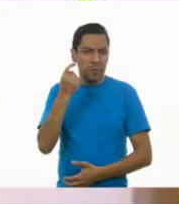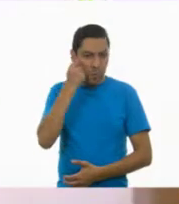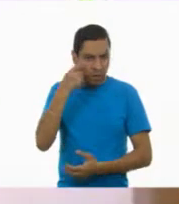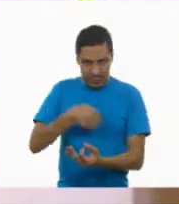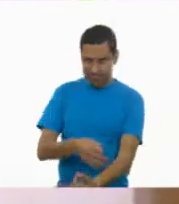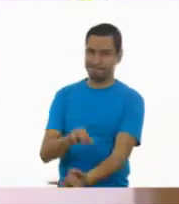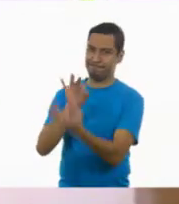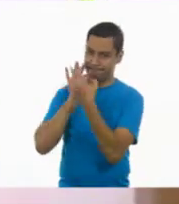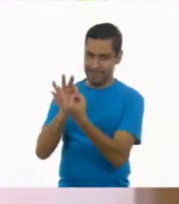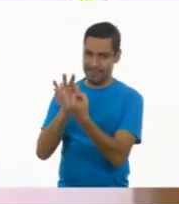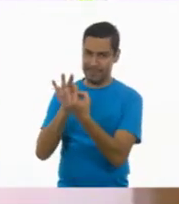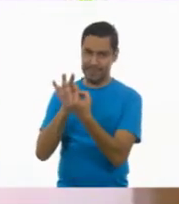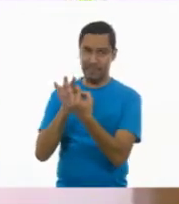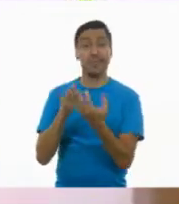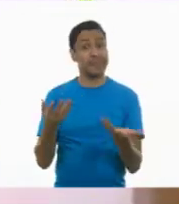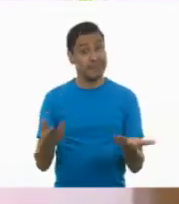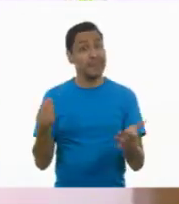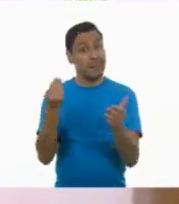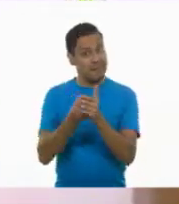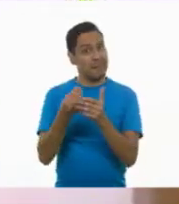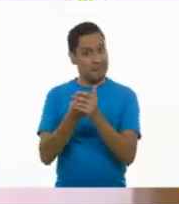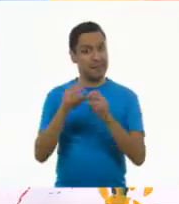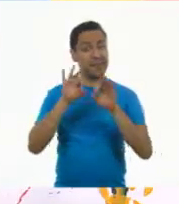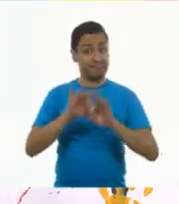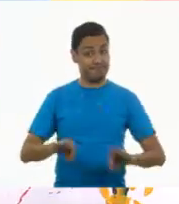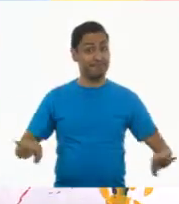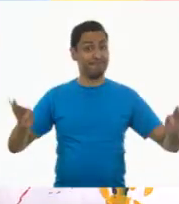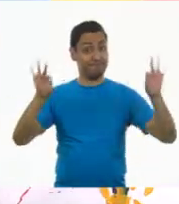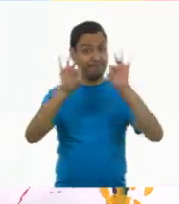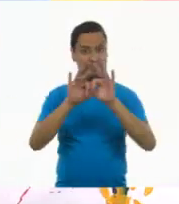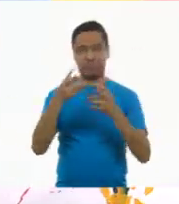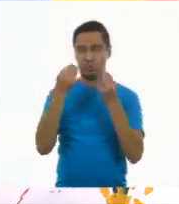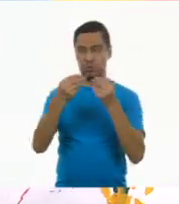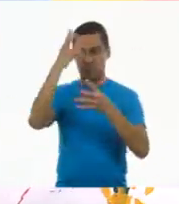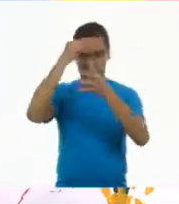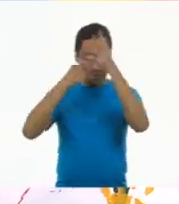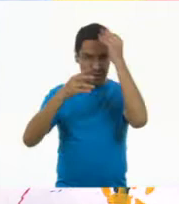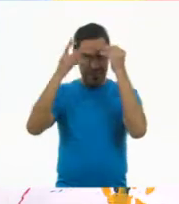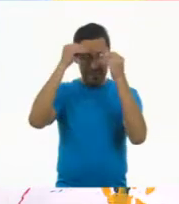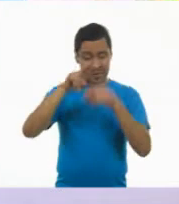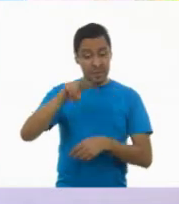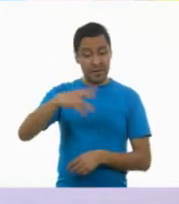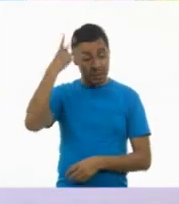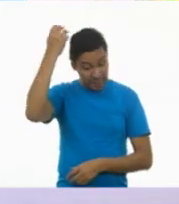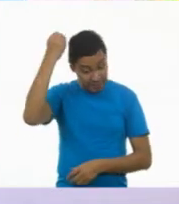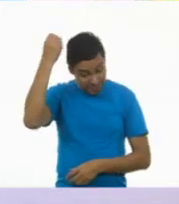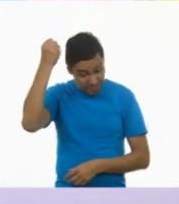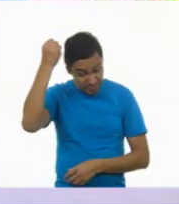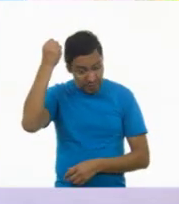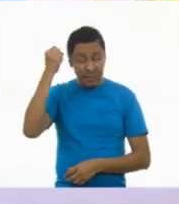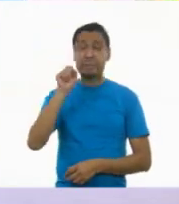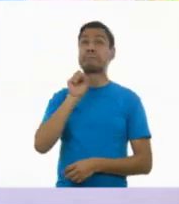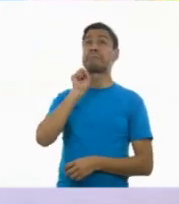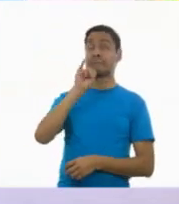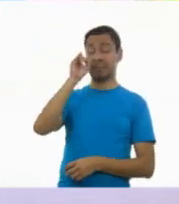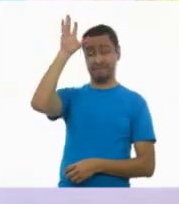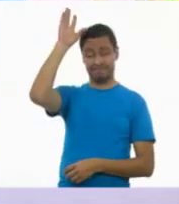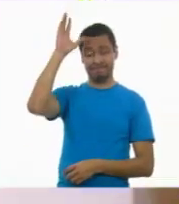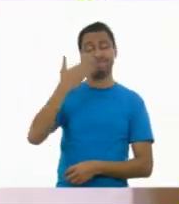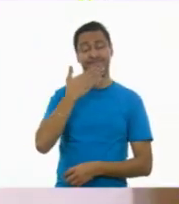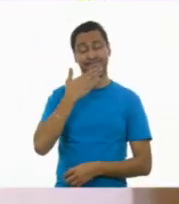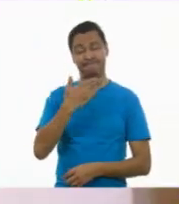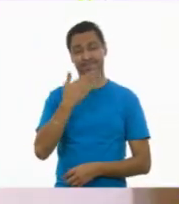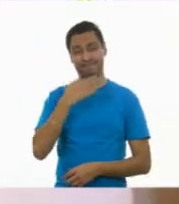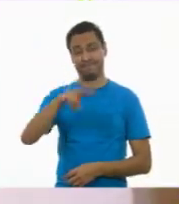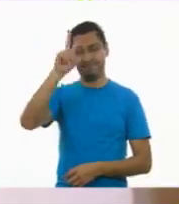Ay, esta ha sido una clase muy importante y con mucho aprendizaje, ¿no crees, Panchito? Sí, yo creo que sí. Cierto. Y como